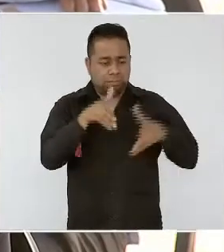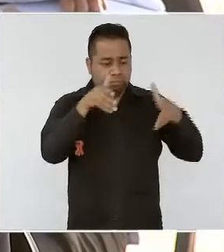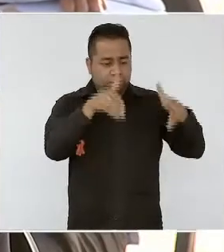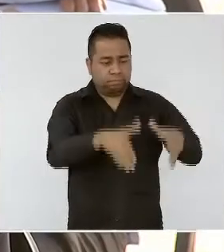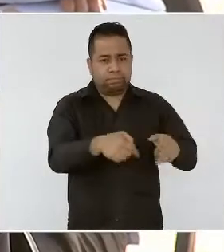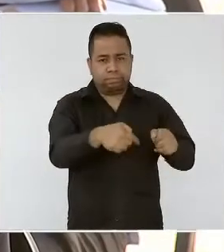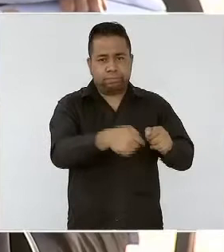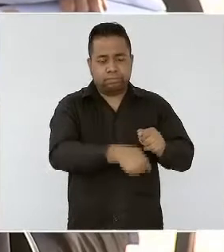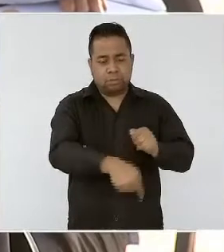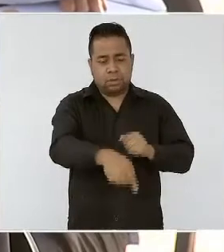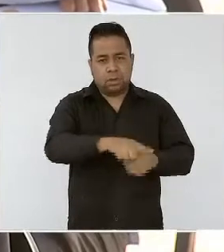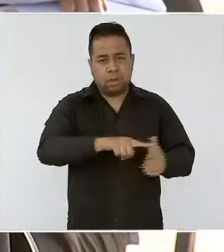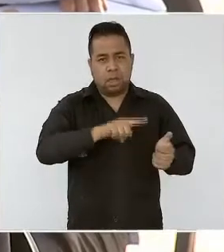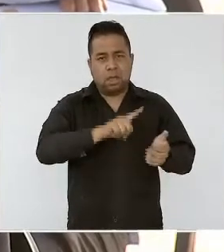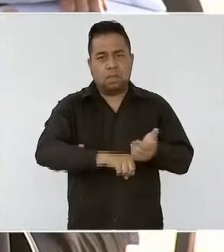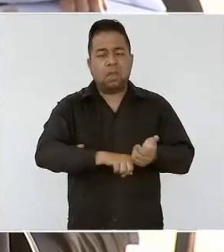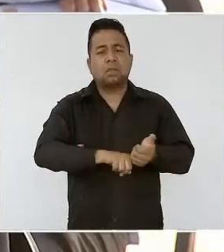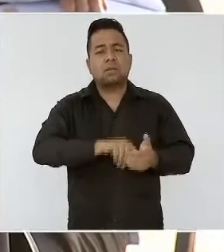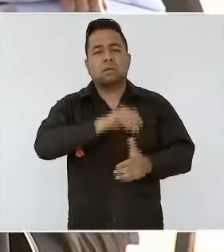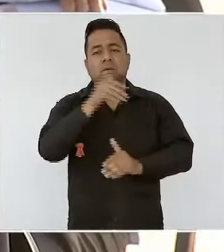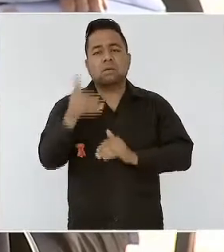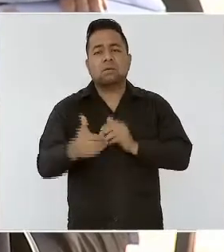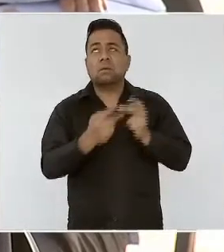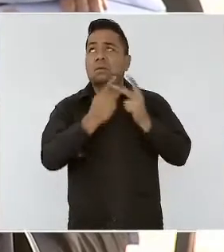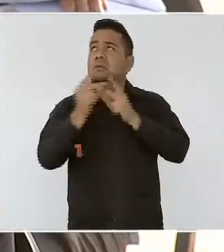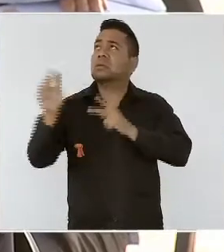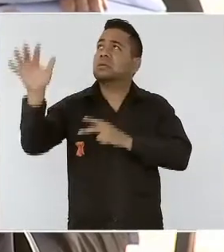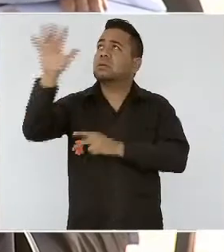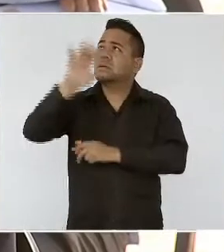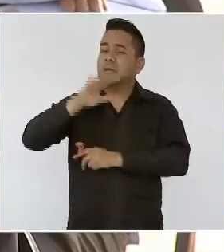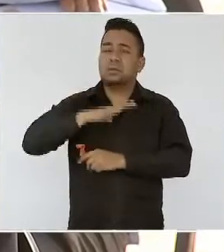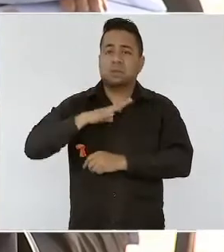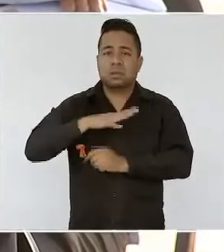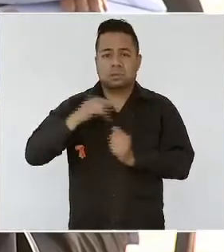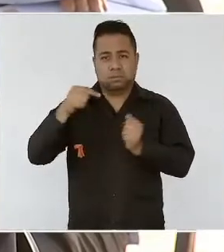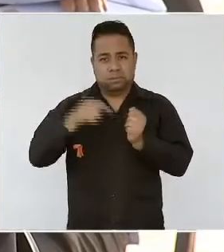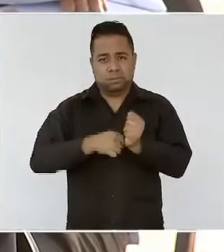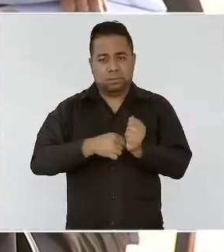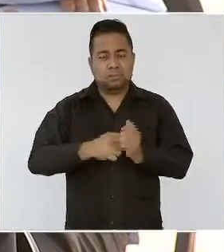escondido tras la muralla de las estrellas.